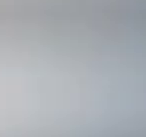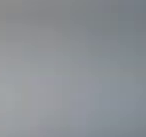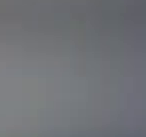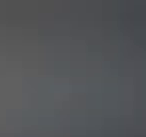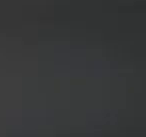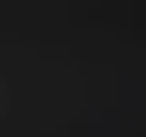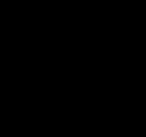i